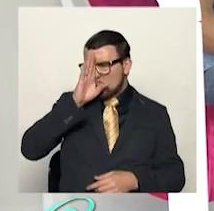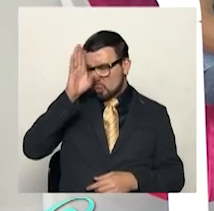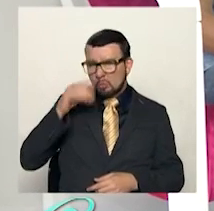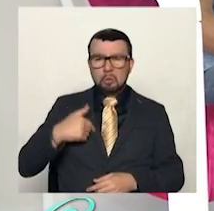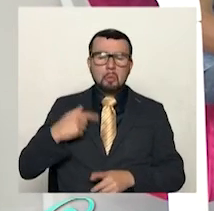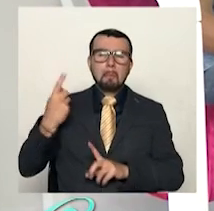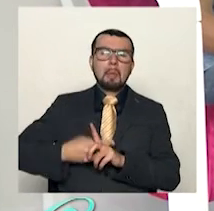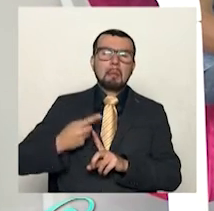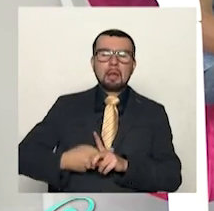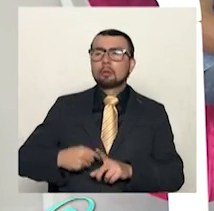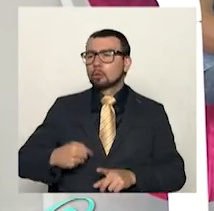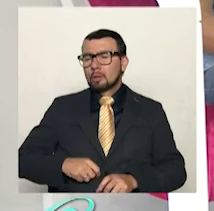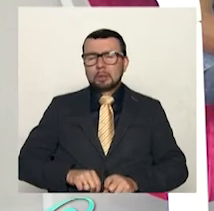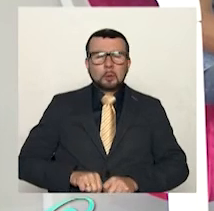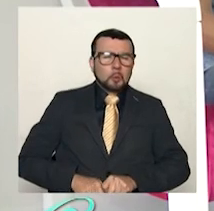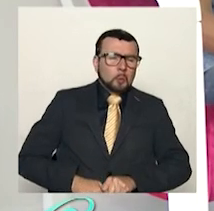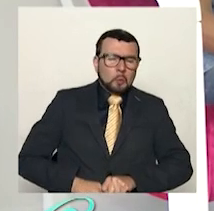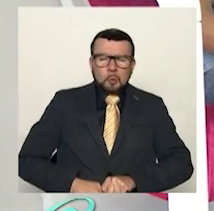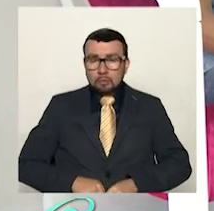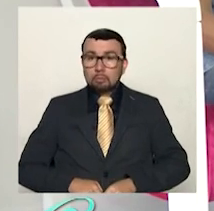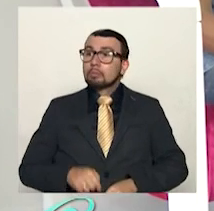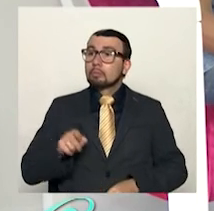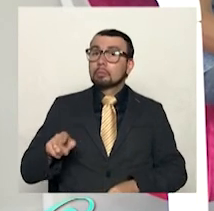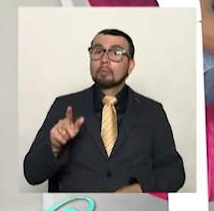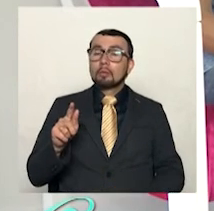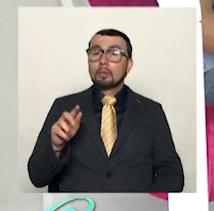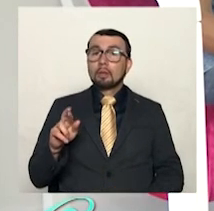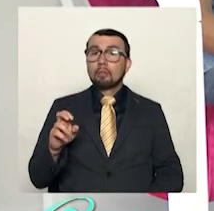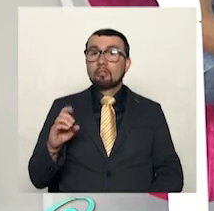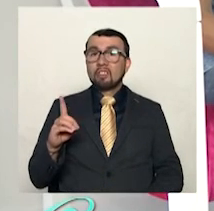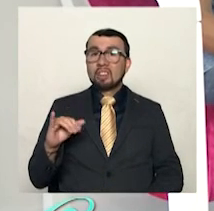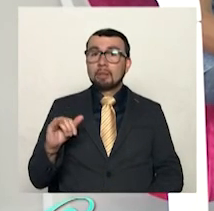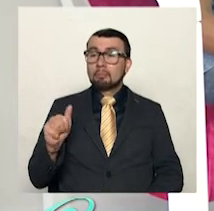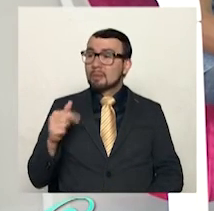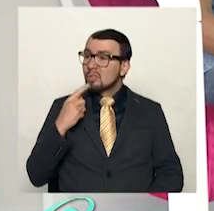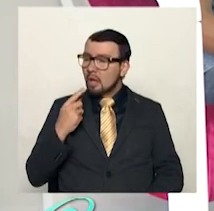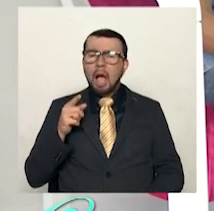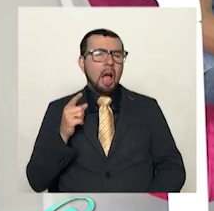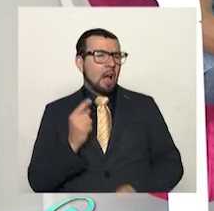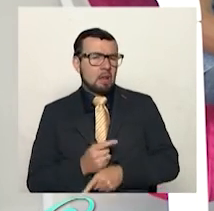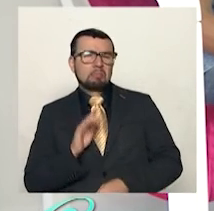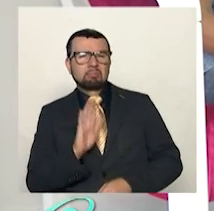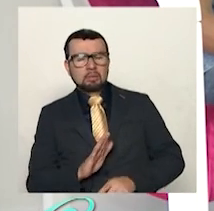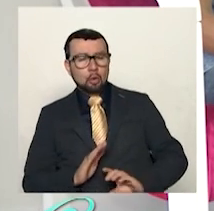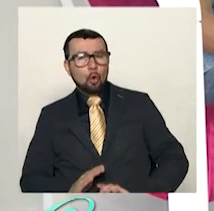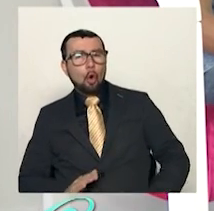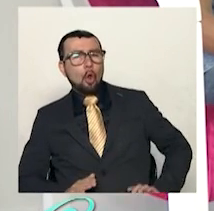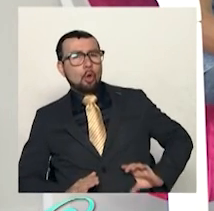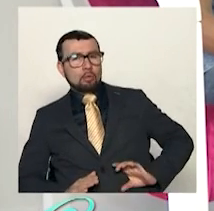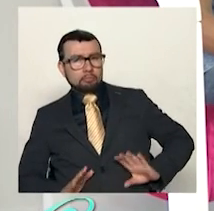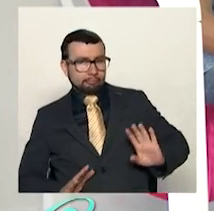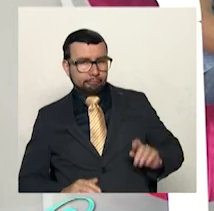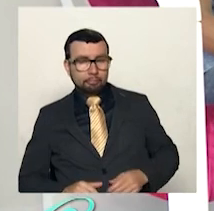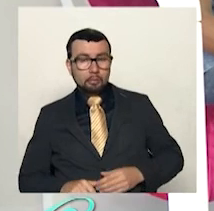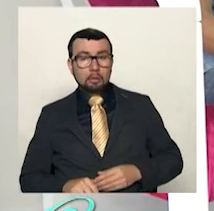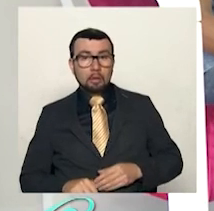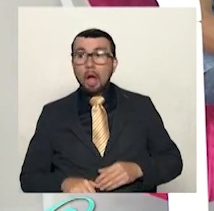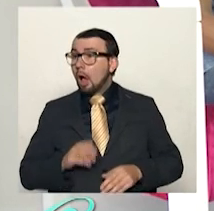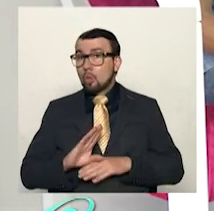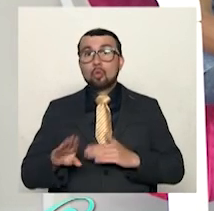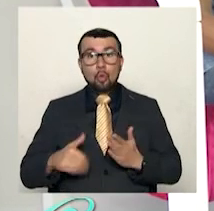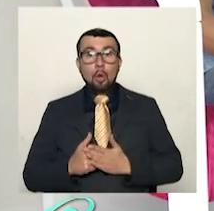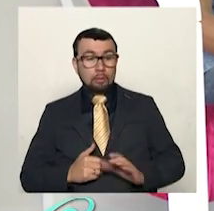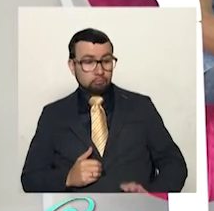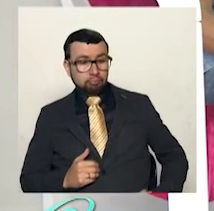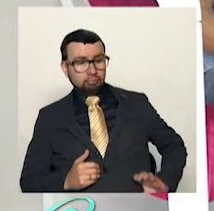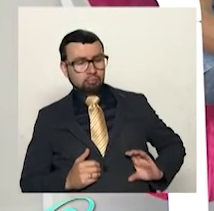menstrual. Y entonces, como decía Freida Dorano, es que todo el mundo dice que eso es el colon. Y entonces, como ya todo es el colon,